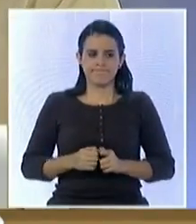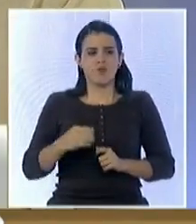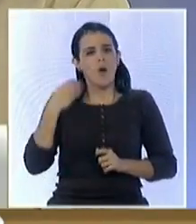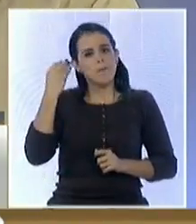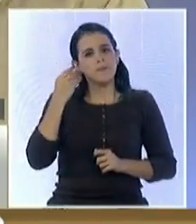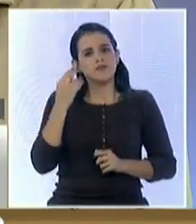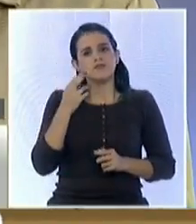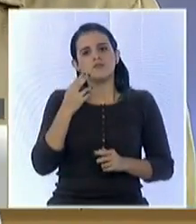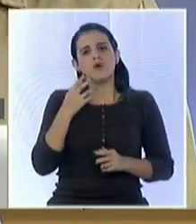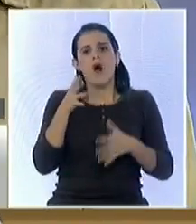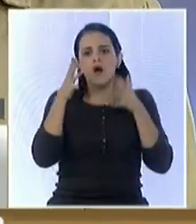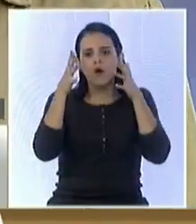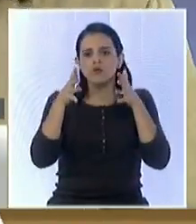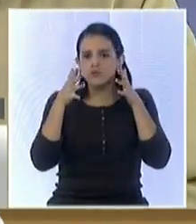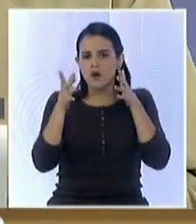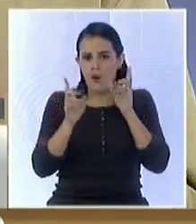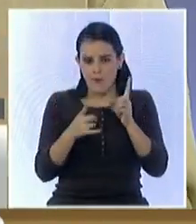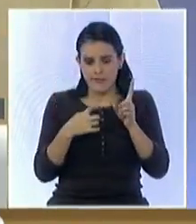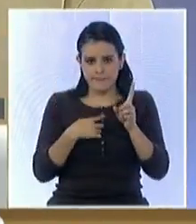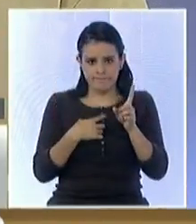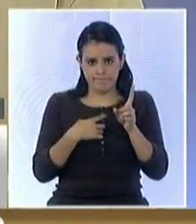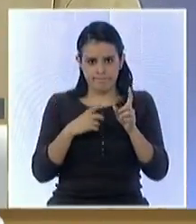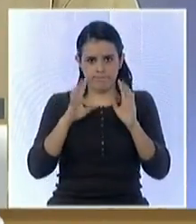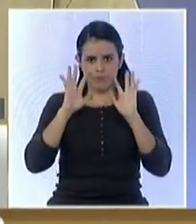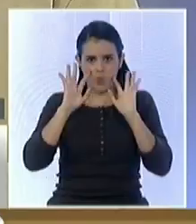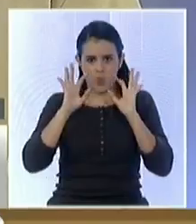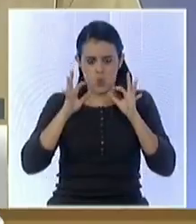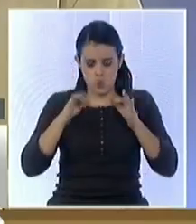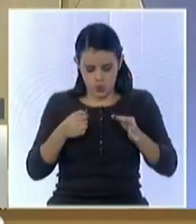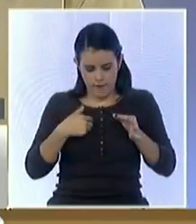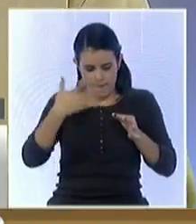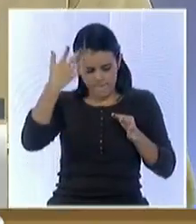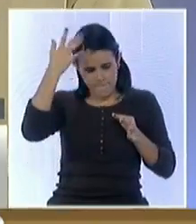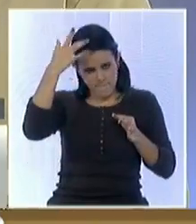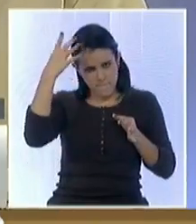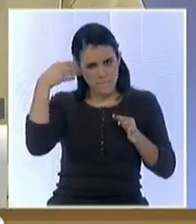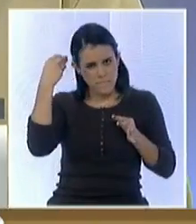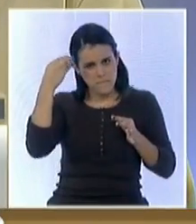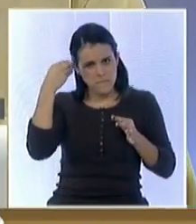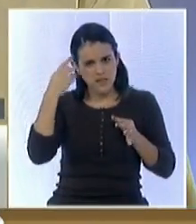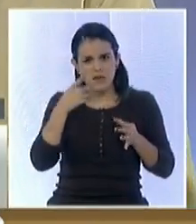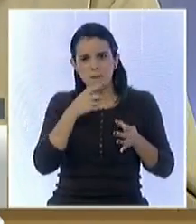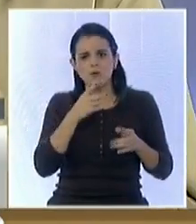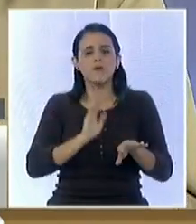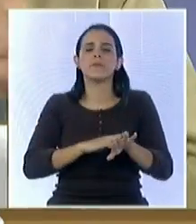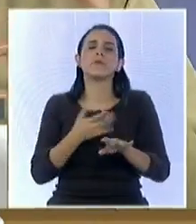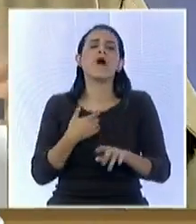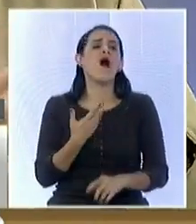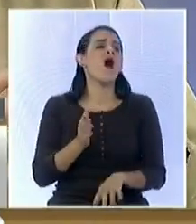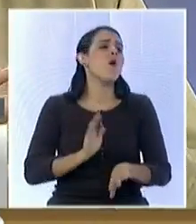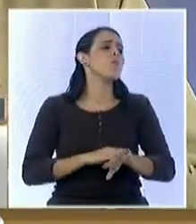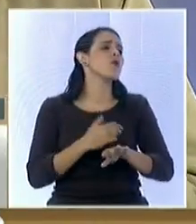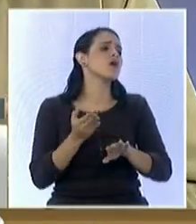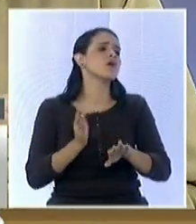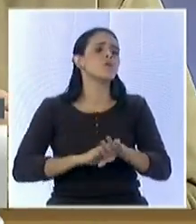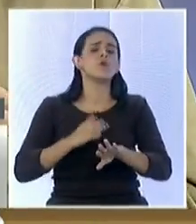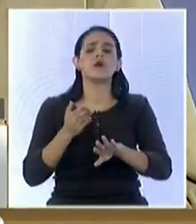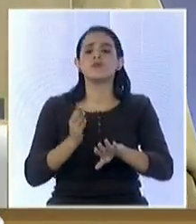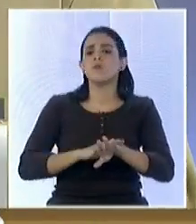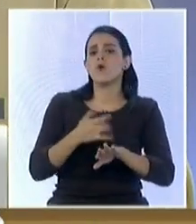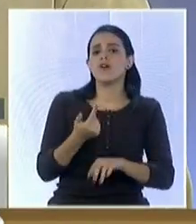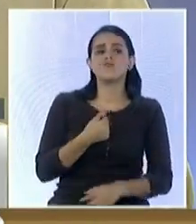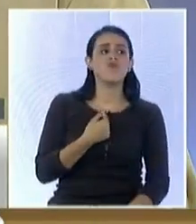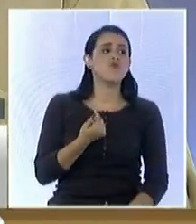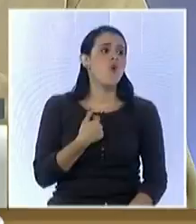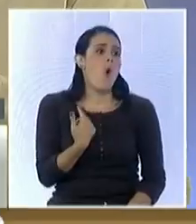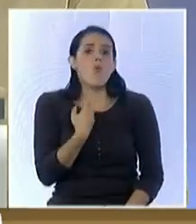tiene que ver con qué preguntas me estoy haciendo. Si me pasa algo que no es adecuado y en vez de preguntarme por qué a mí y buscar justificar eso que me está pasando, yo